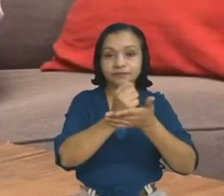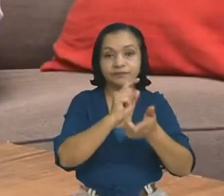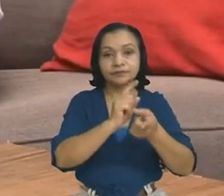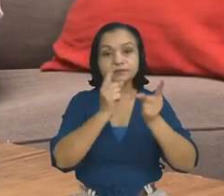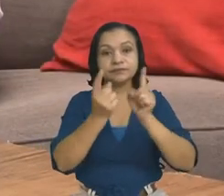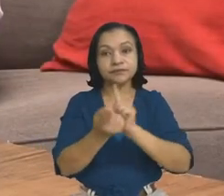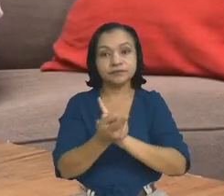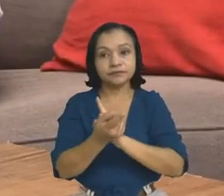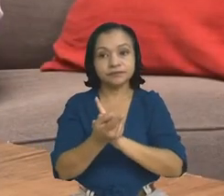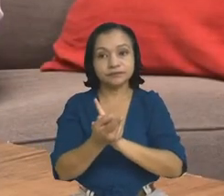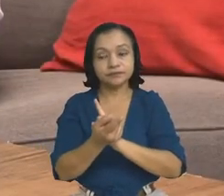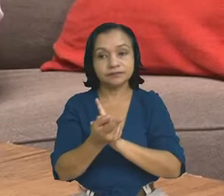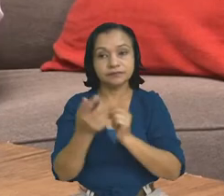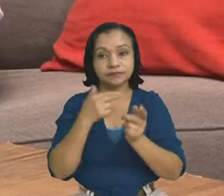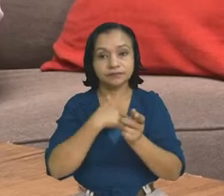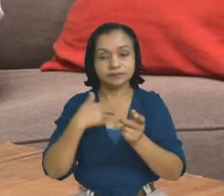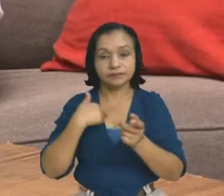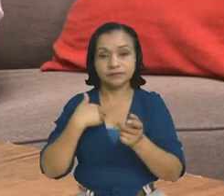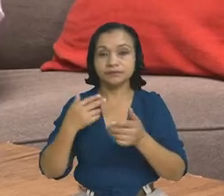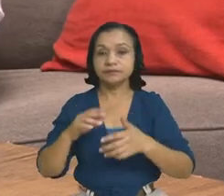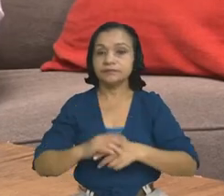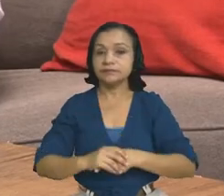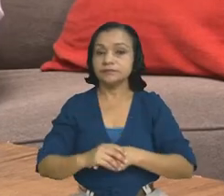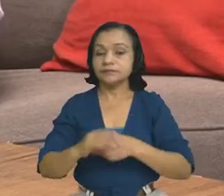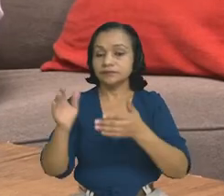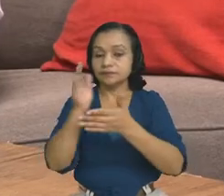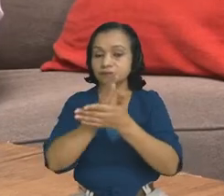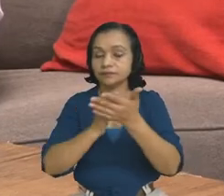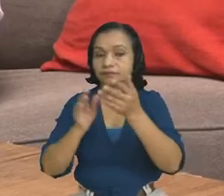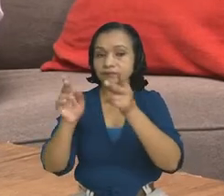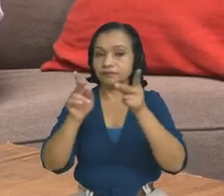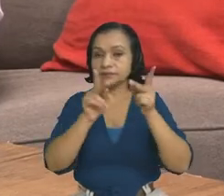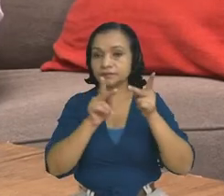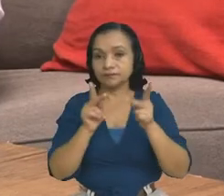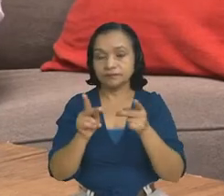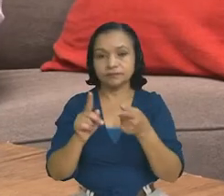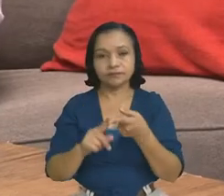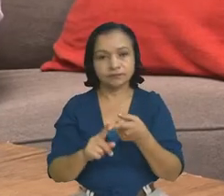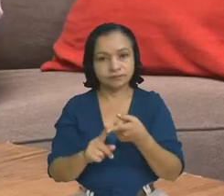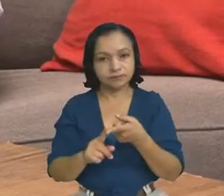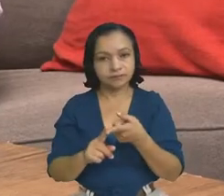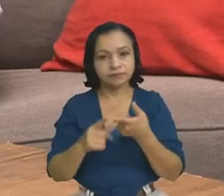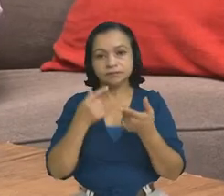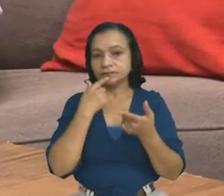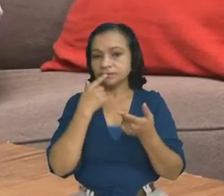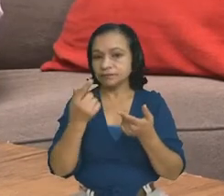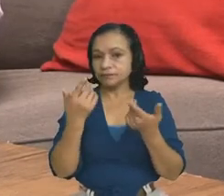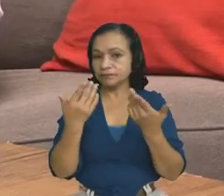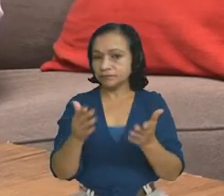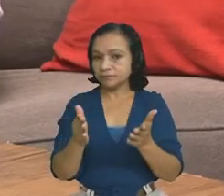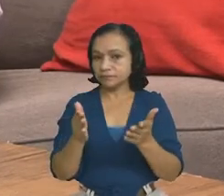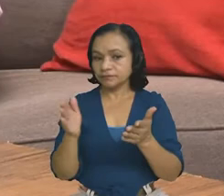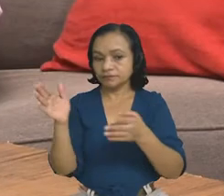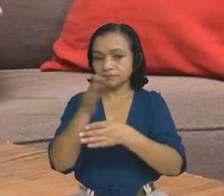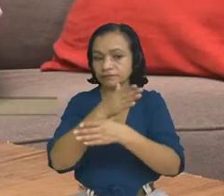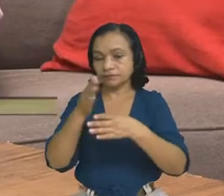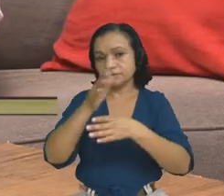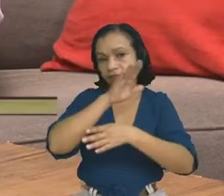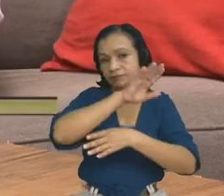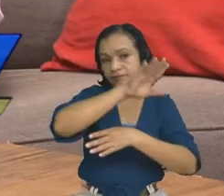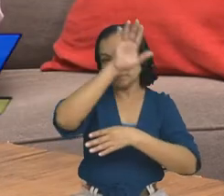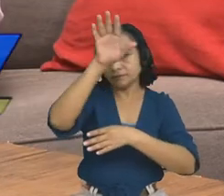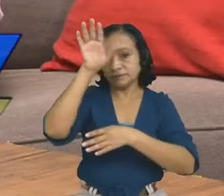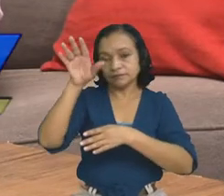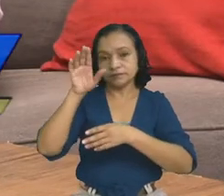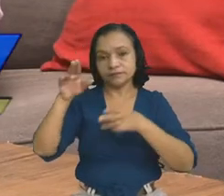relacionados con las prótesis que se están instalando en algunos pacientes. Ha habido referencias de parte de los diferentes departamentos del país